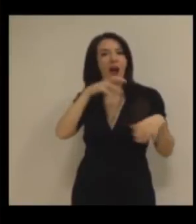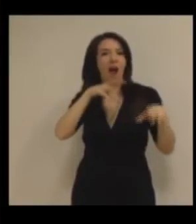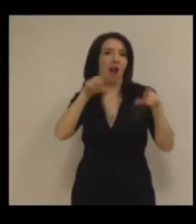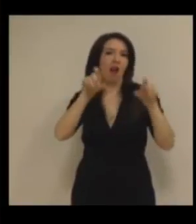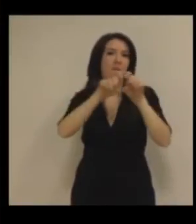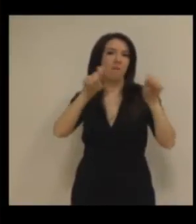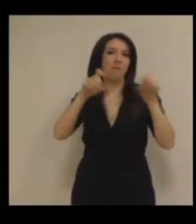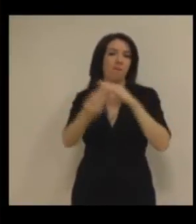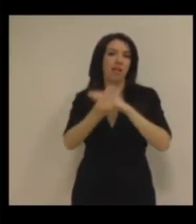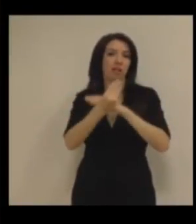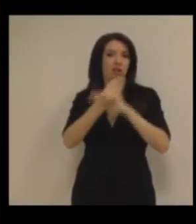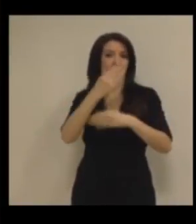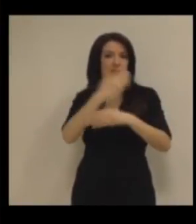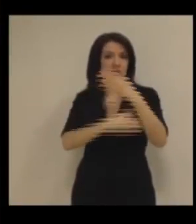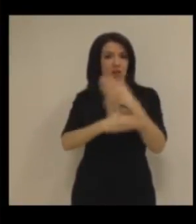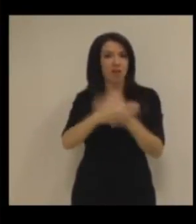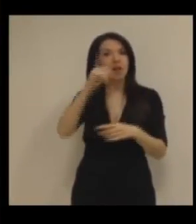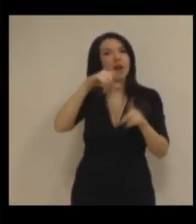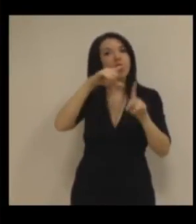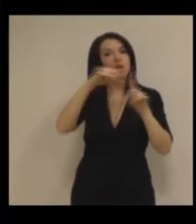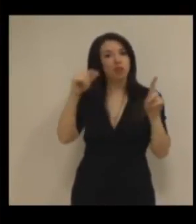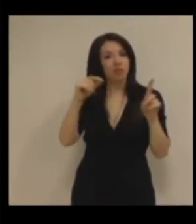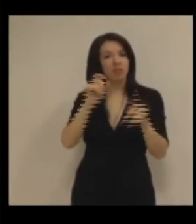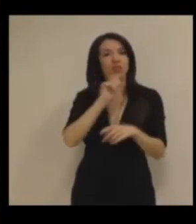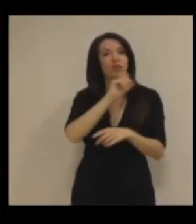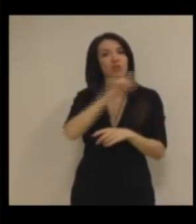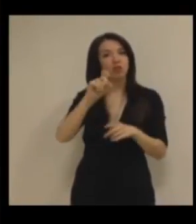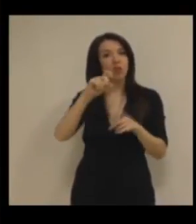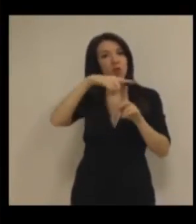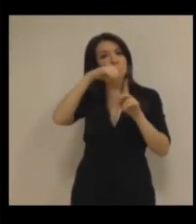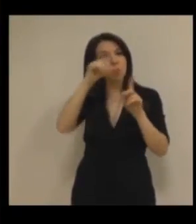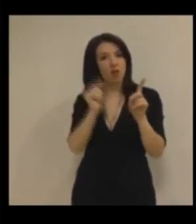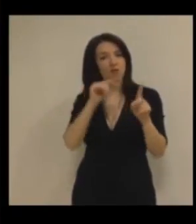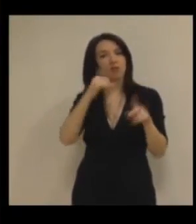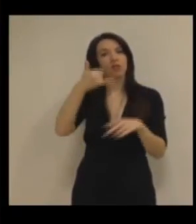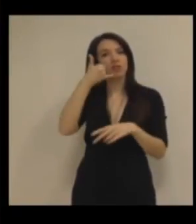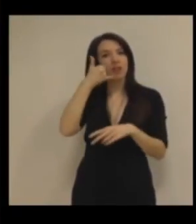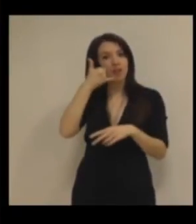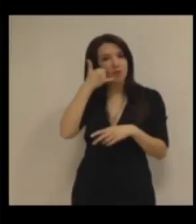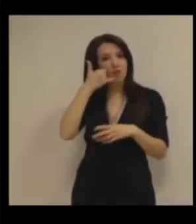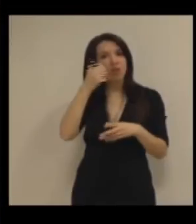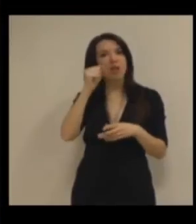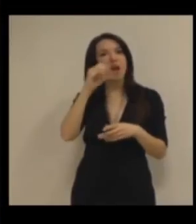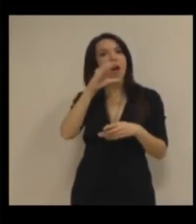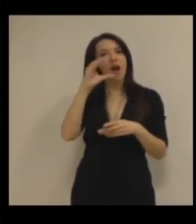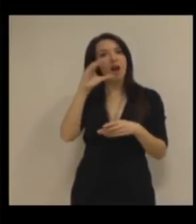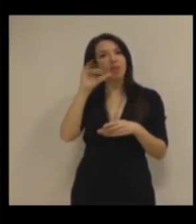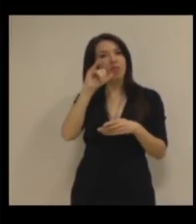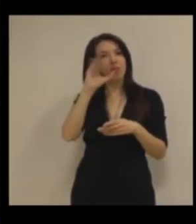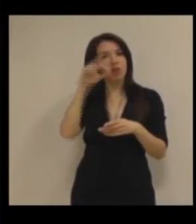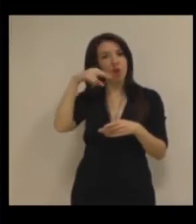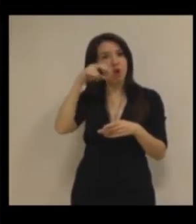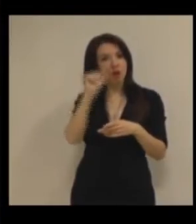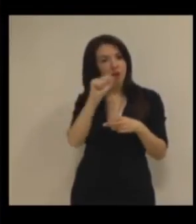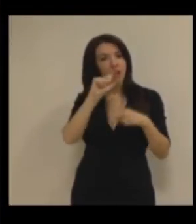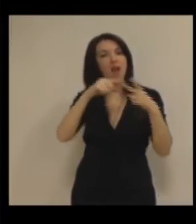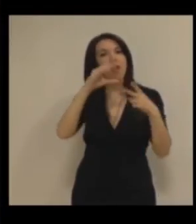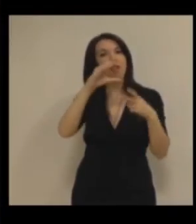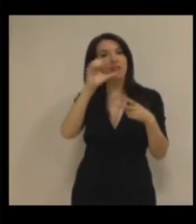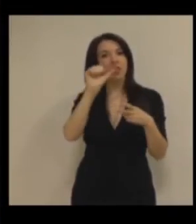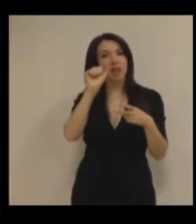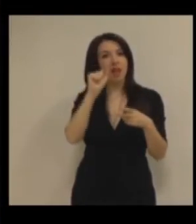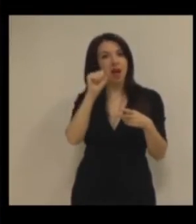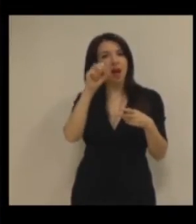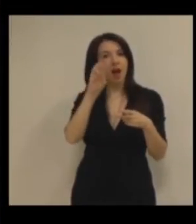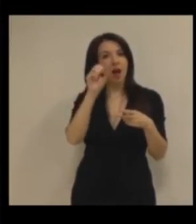al Corte Inglés, a la Fundación Vodafone, Telefónica, Acciona, el CEAPAT, el Centro de Referencia